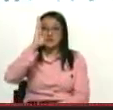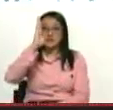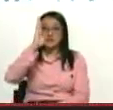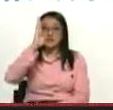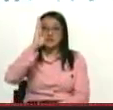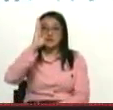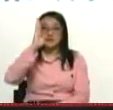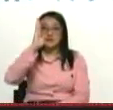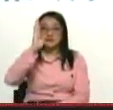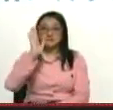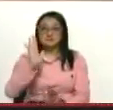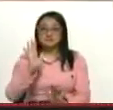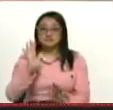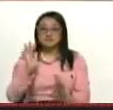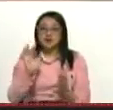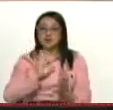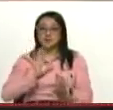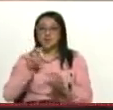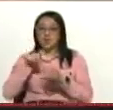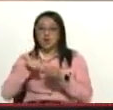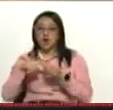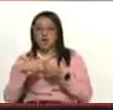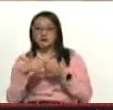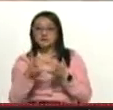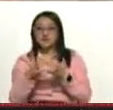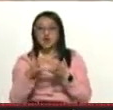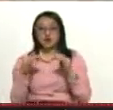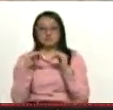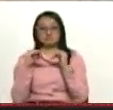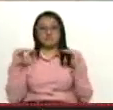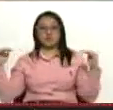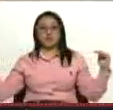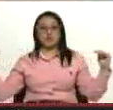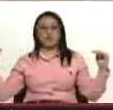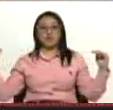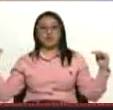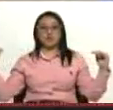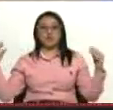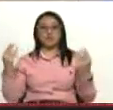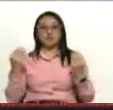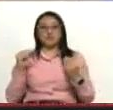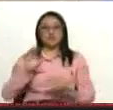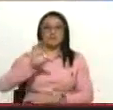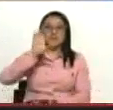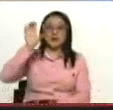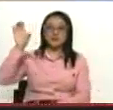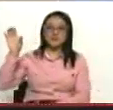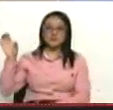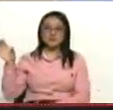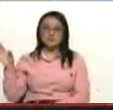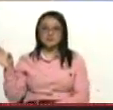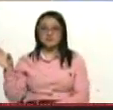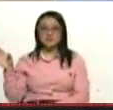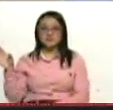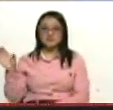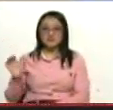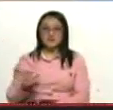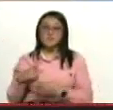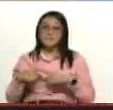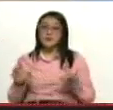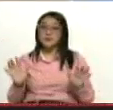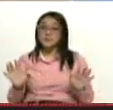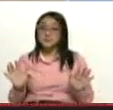en su organización y de manera horizontal en muchos países pero